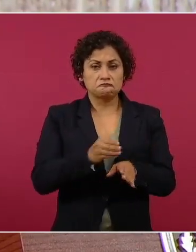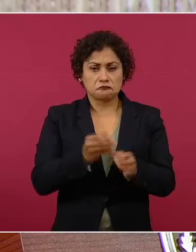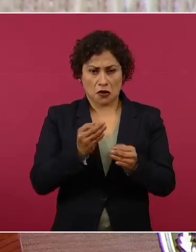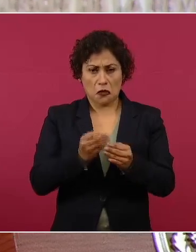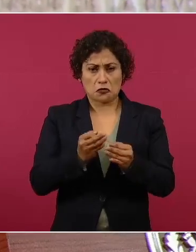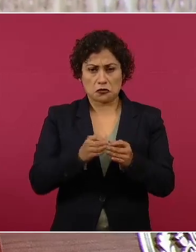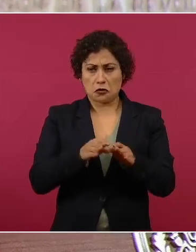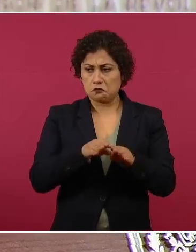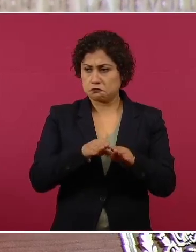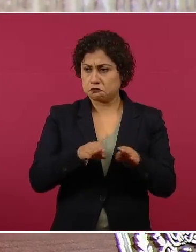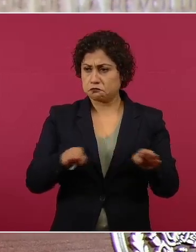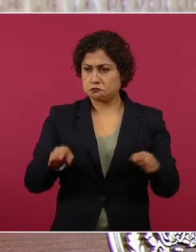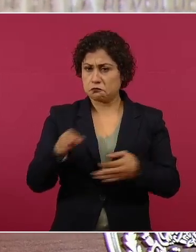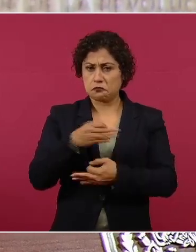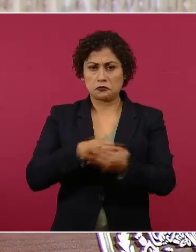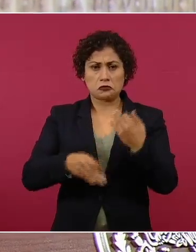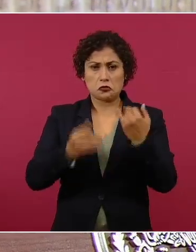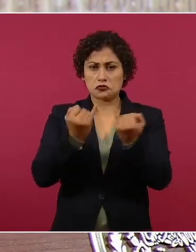circunstancias.